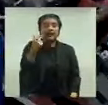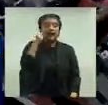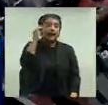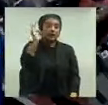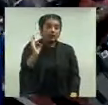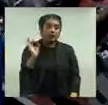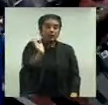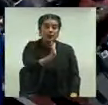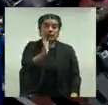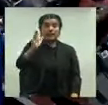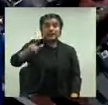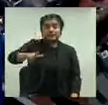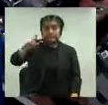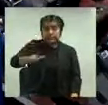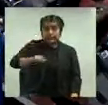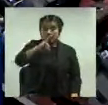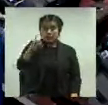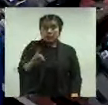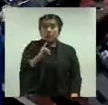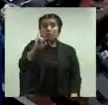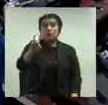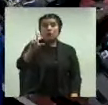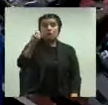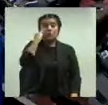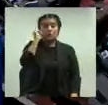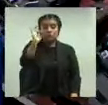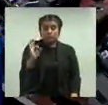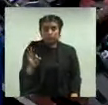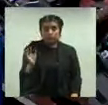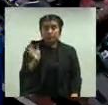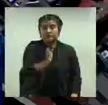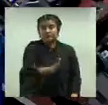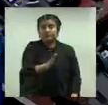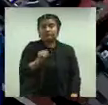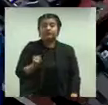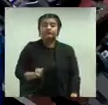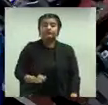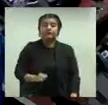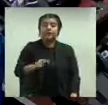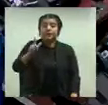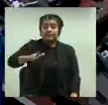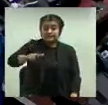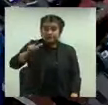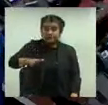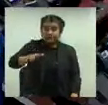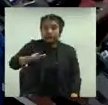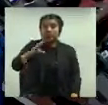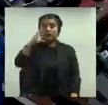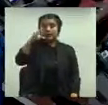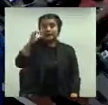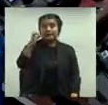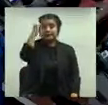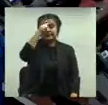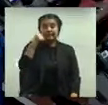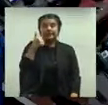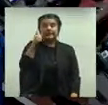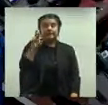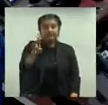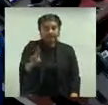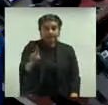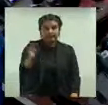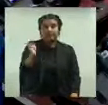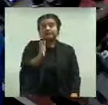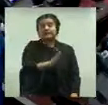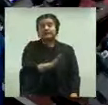Flores. Licenciado Julio Adrián Velázquez Aguilar. Licenciado César Fernando Díaz